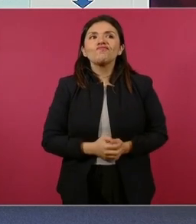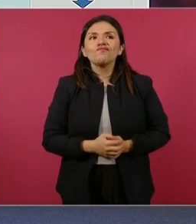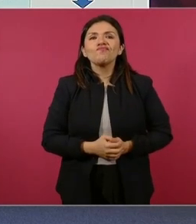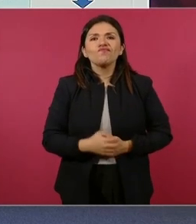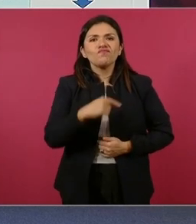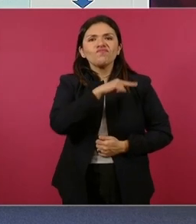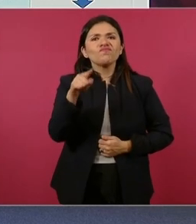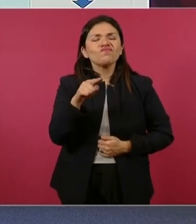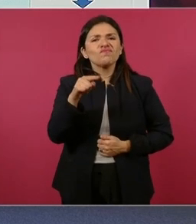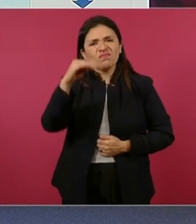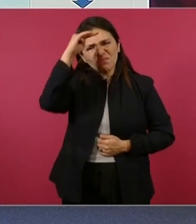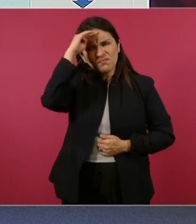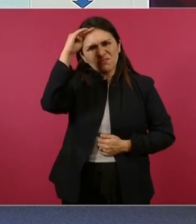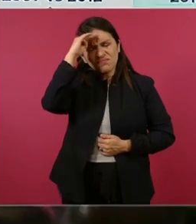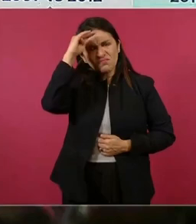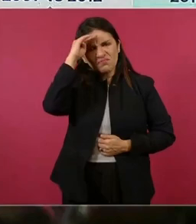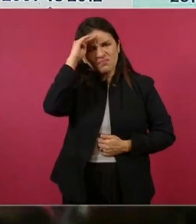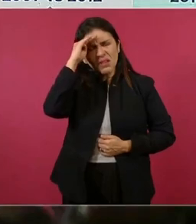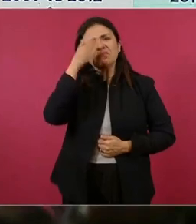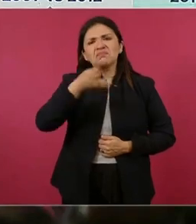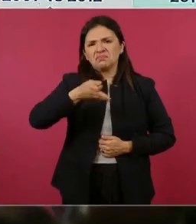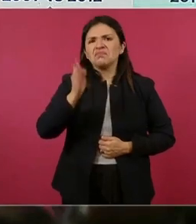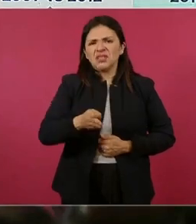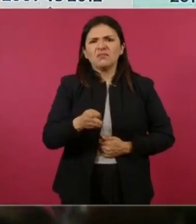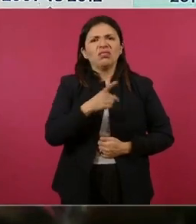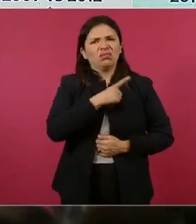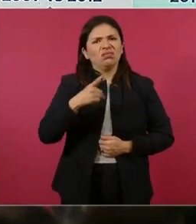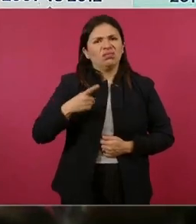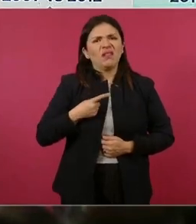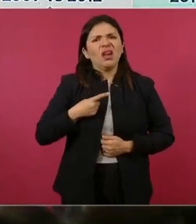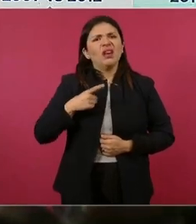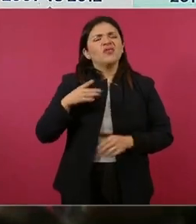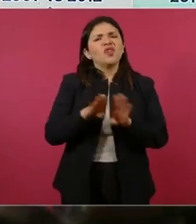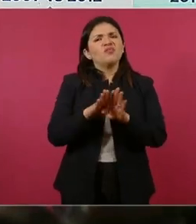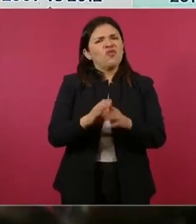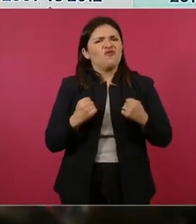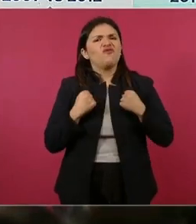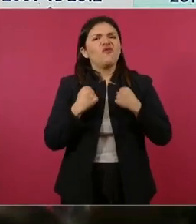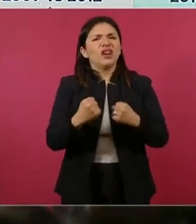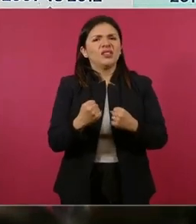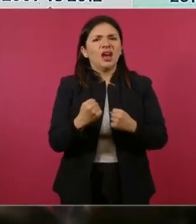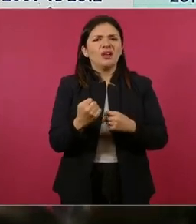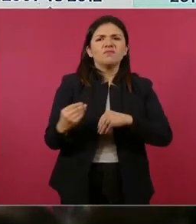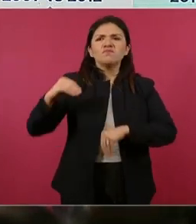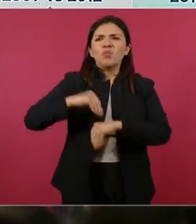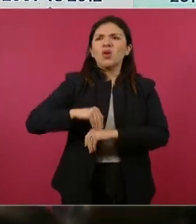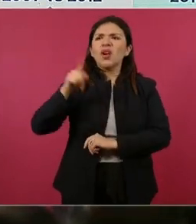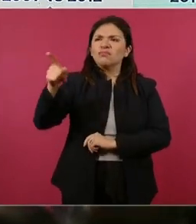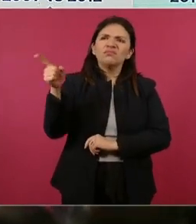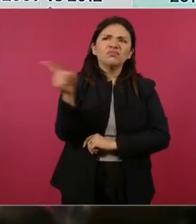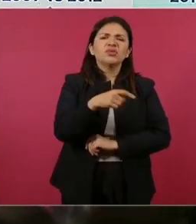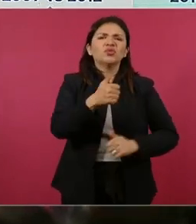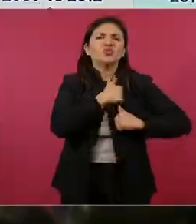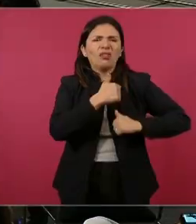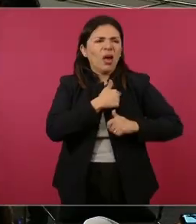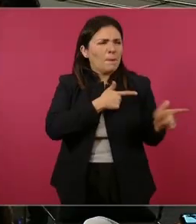voluntad muy autoritaria, que todo lo quieren resolver con el uso de la fuerza.